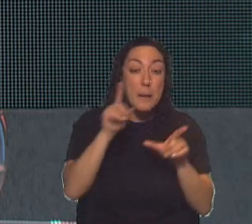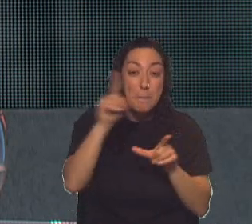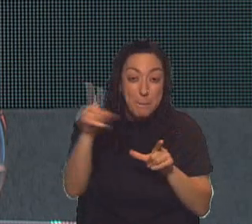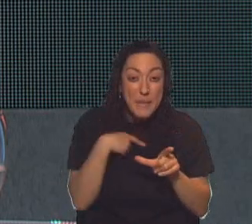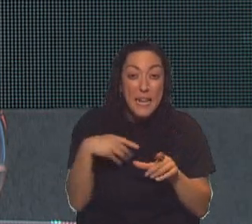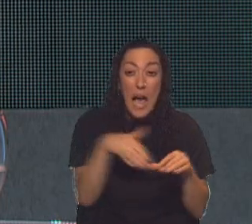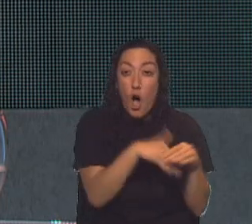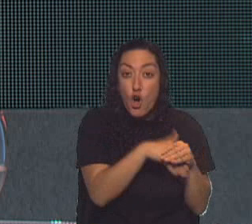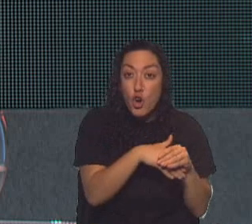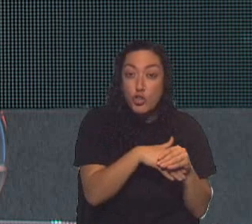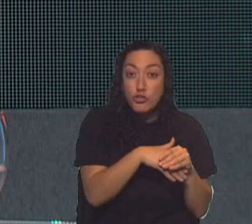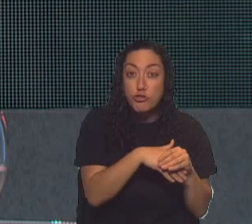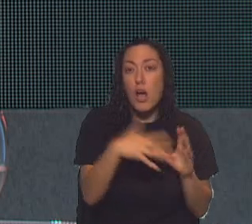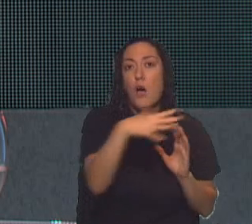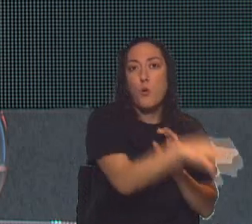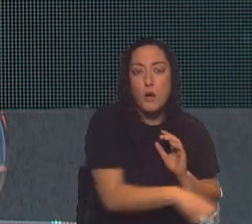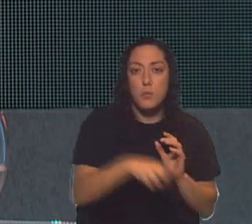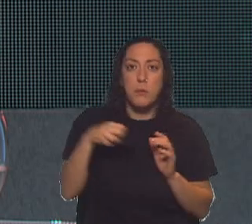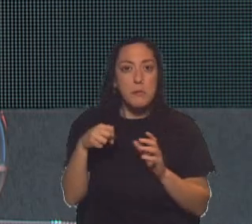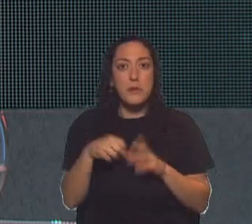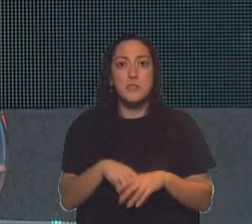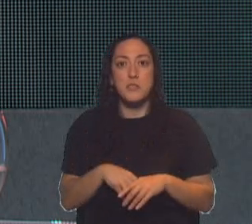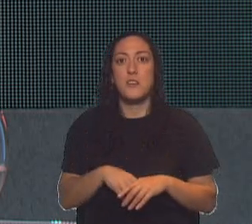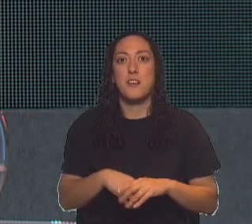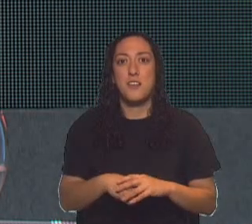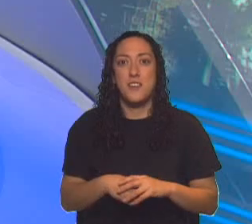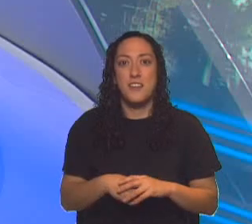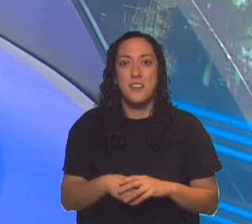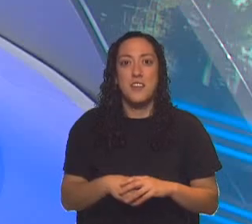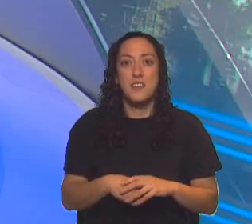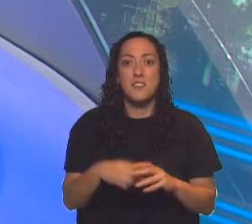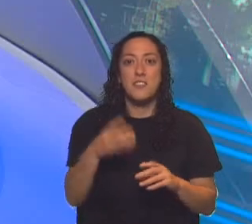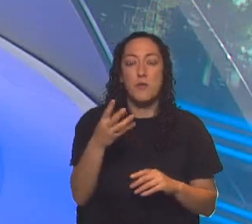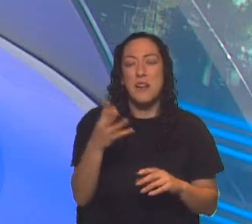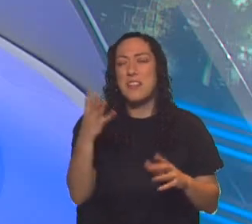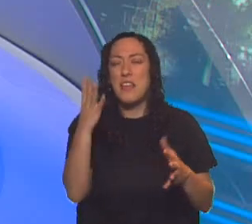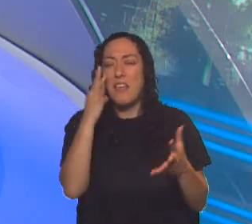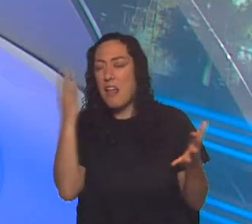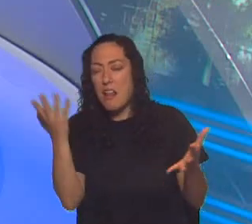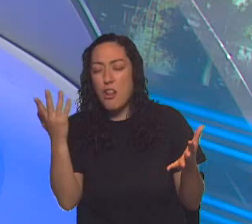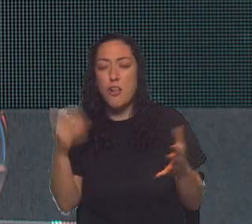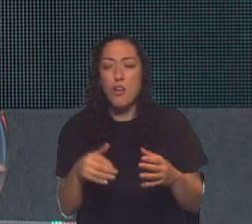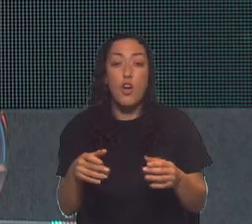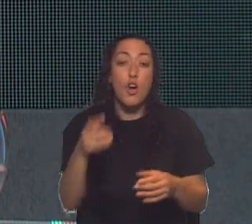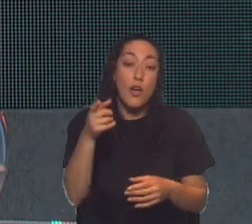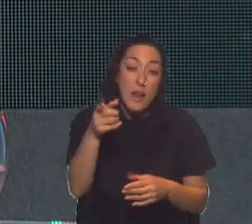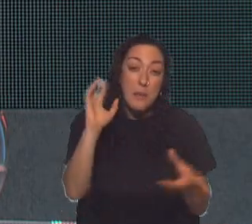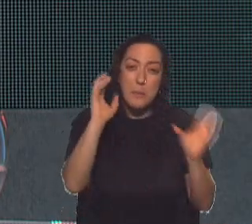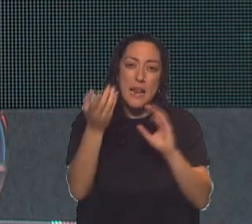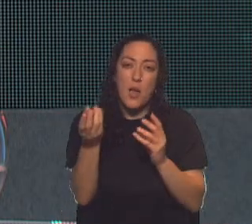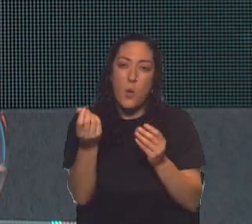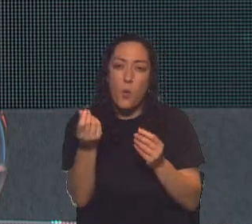sacar sus ahorros hoy y un dólar que picó 940 y algo entonces el tipo juega a